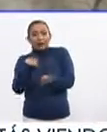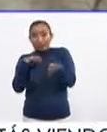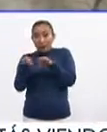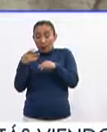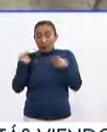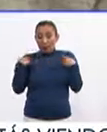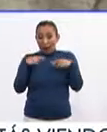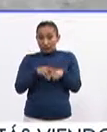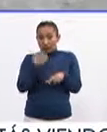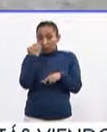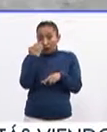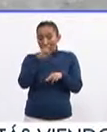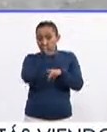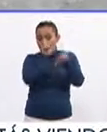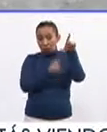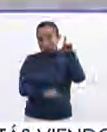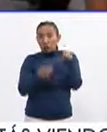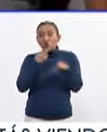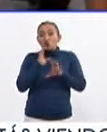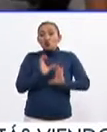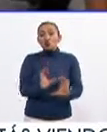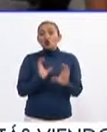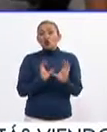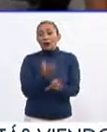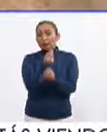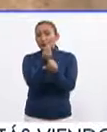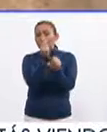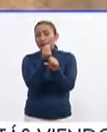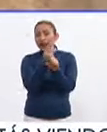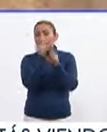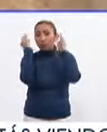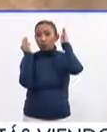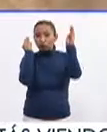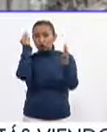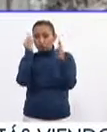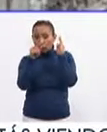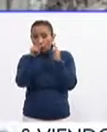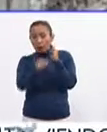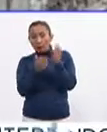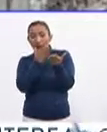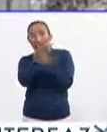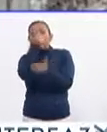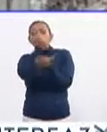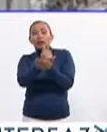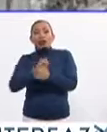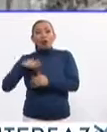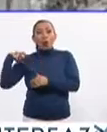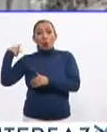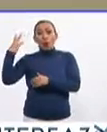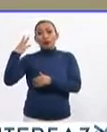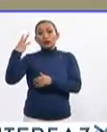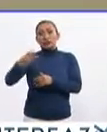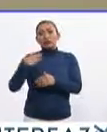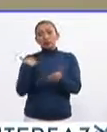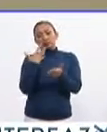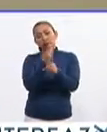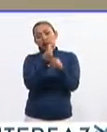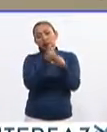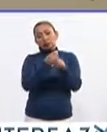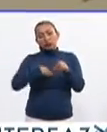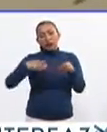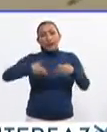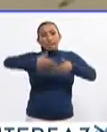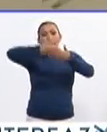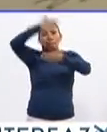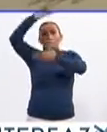de los profesores de la Escuela Nacional de Conservación, Restauración y Museografía llegó hasta la ciudad de Washington, donde intervinieron el conjunto